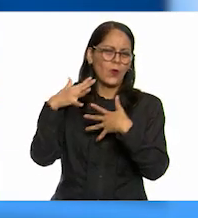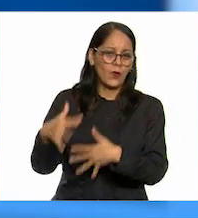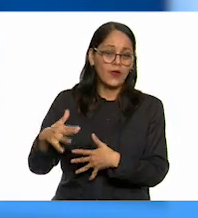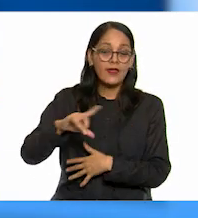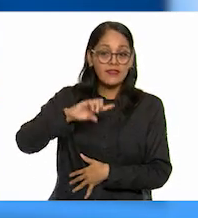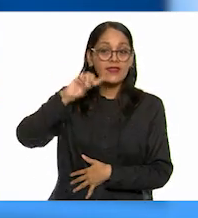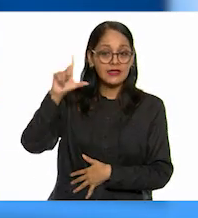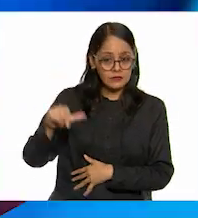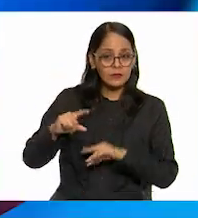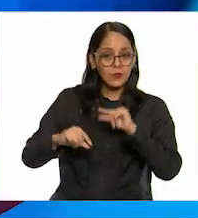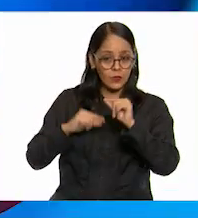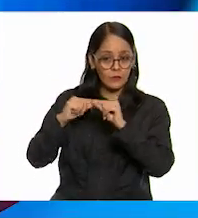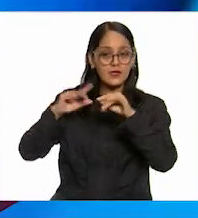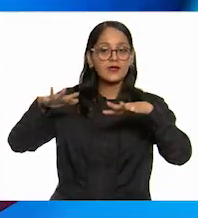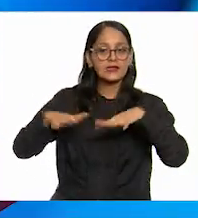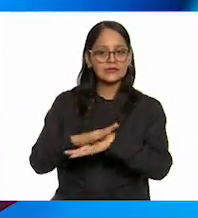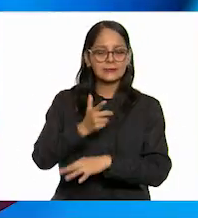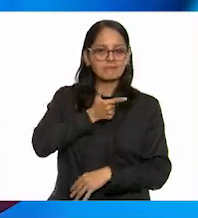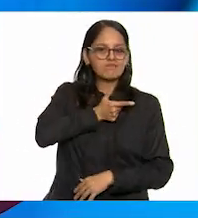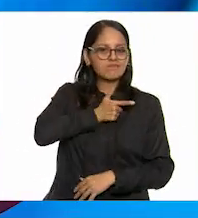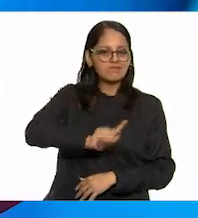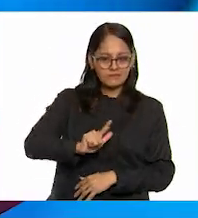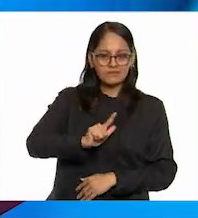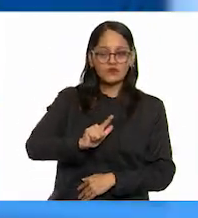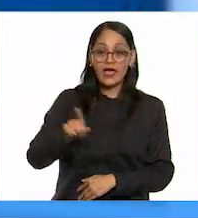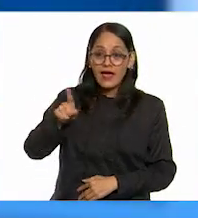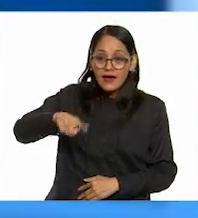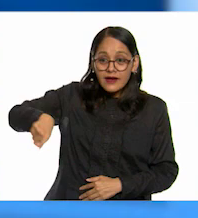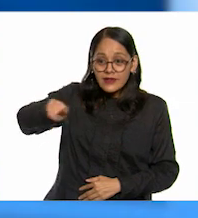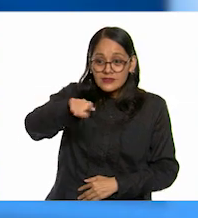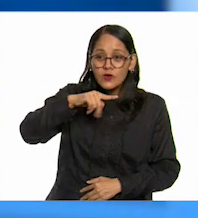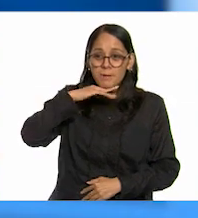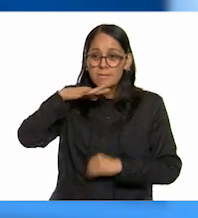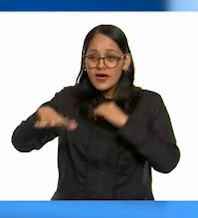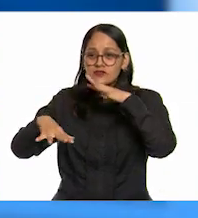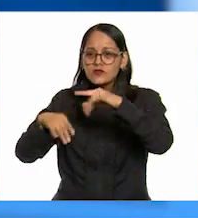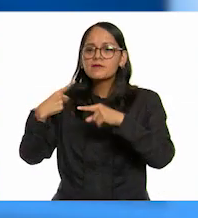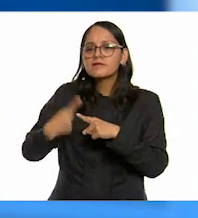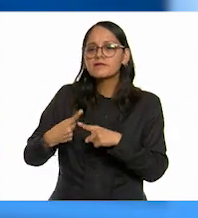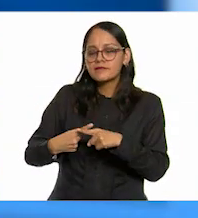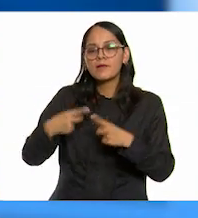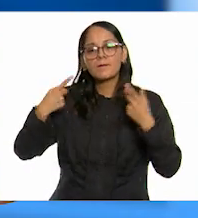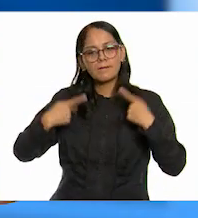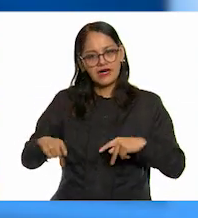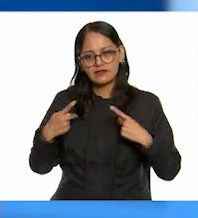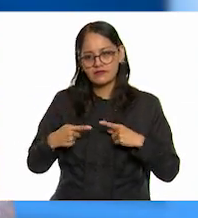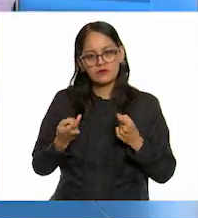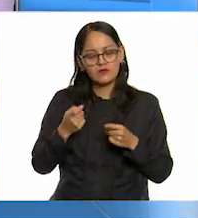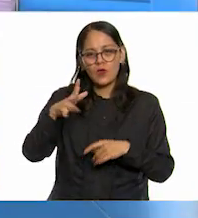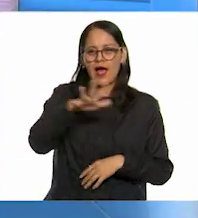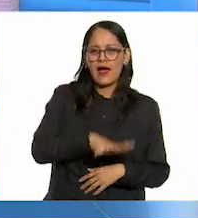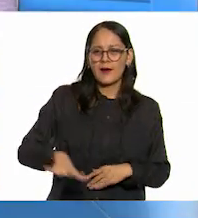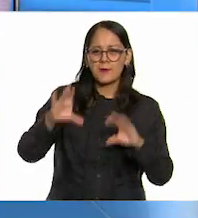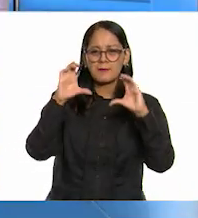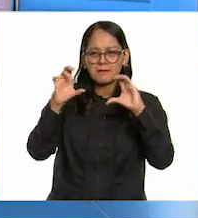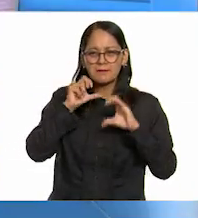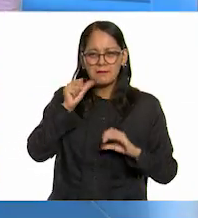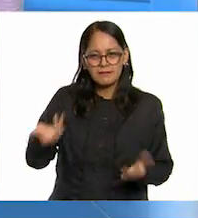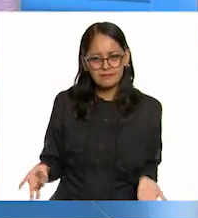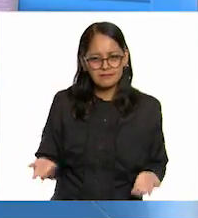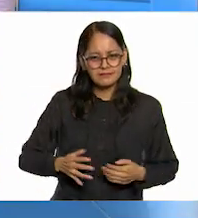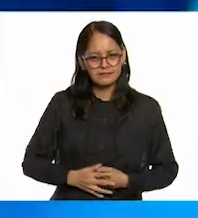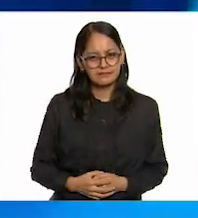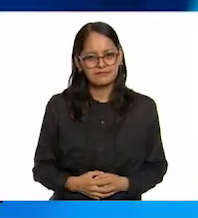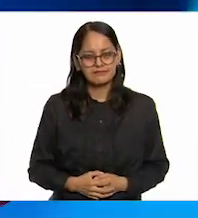convierte en un disgusto al darme cuenta que eso es ocasionado por las personas que no saben cuidar el ambiente.